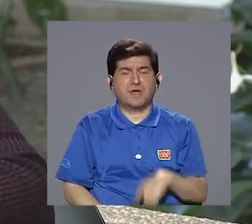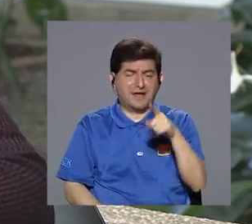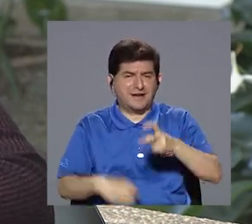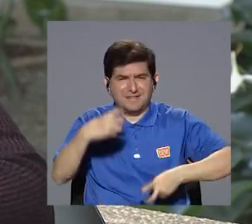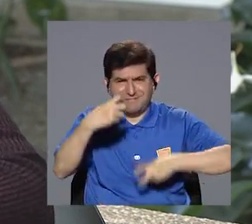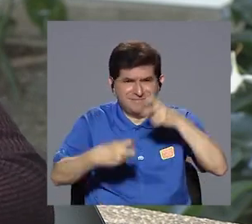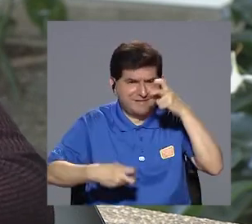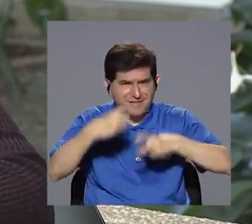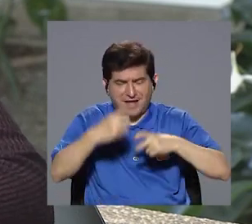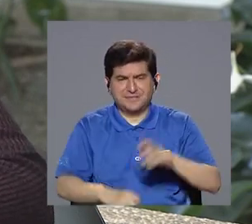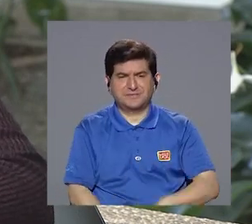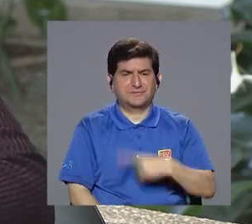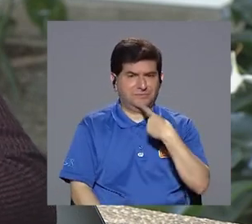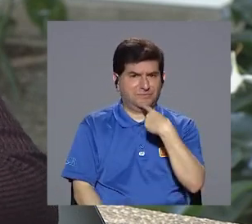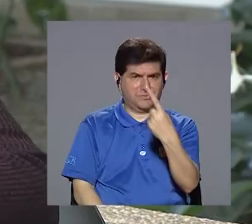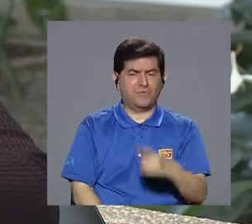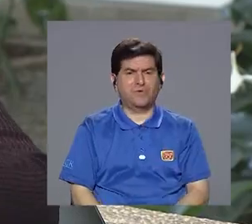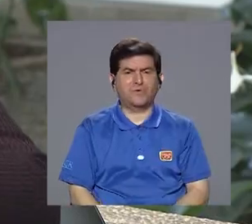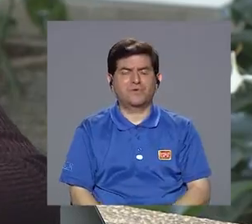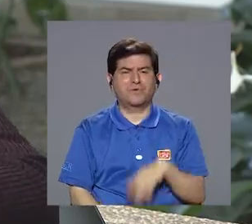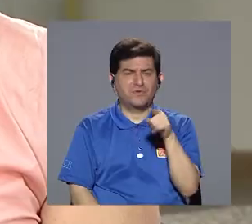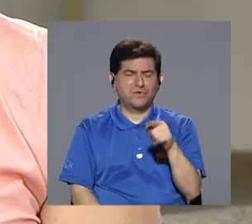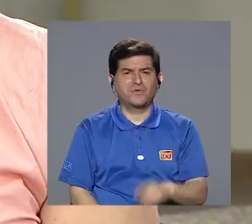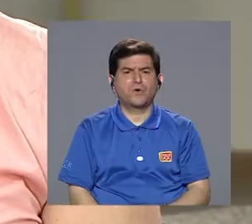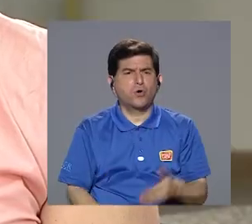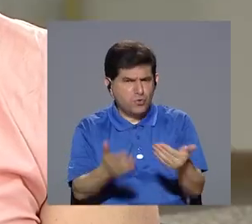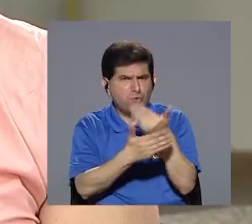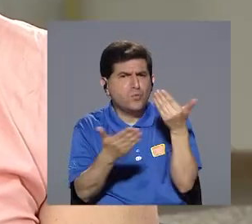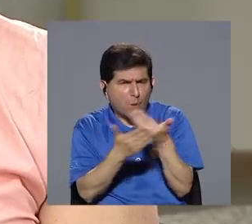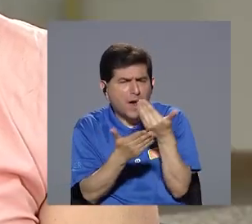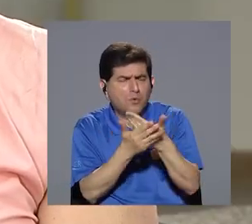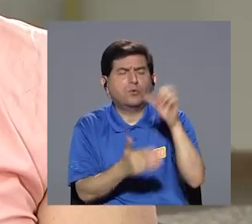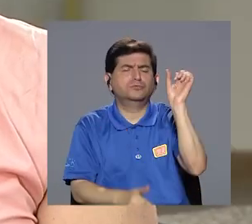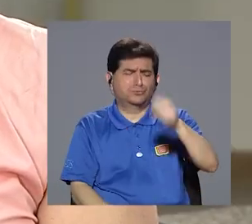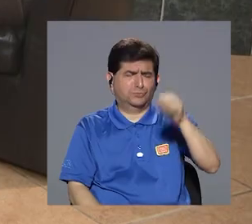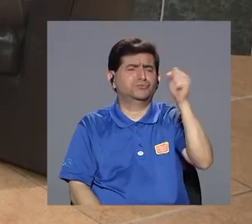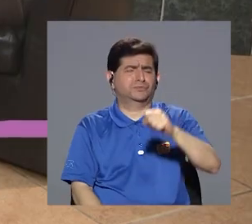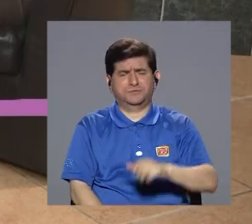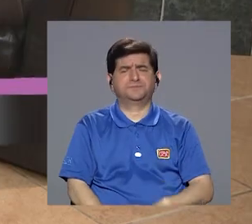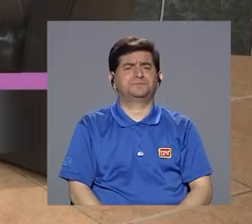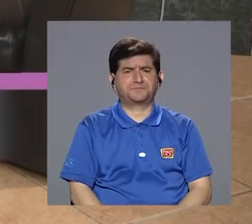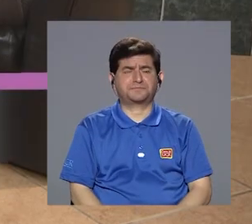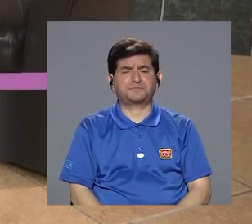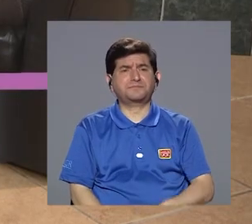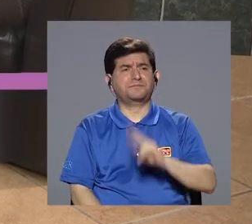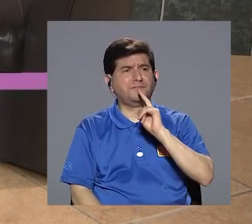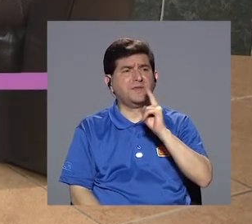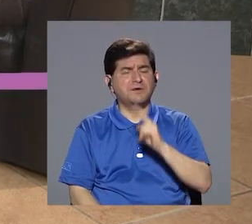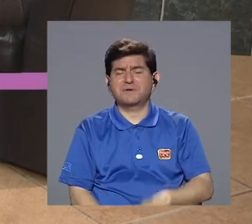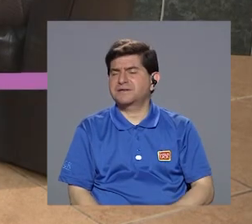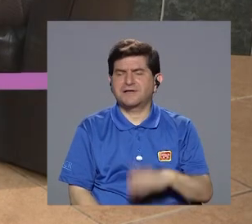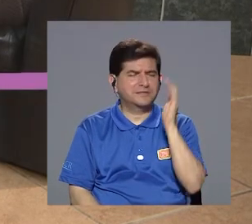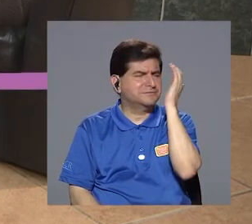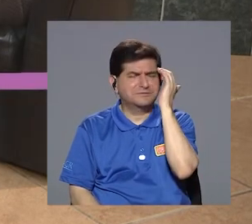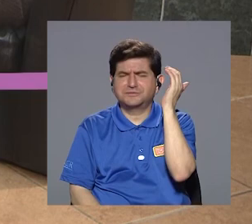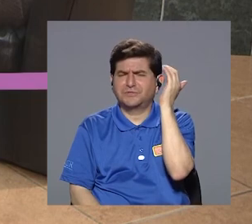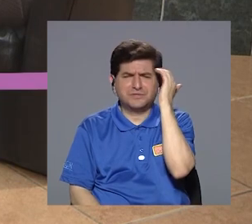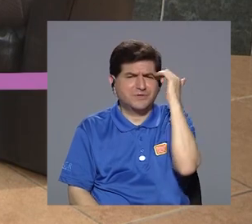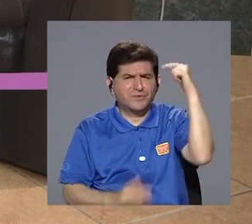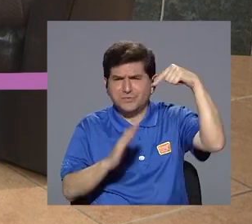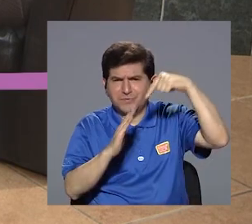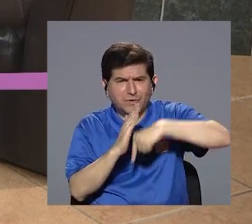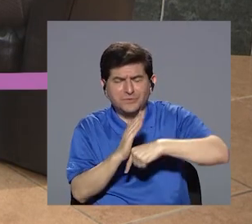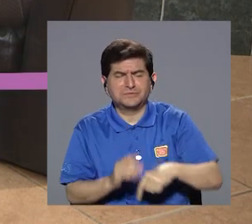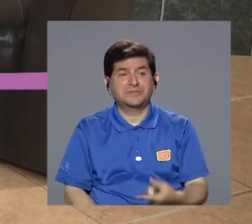trastorno, como te digo, de reciente. Relativamente nuevo. Es muy reciente y en realidad se desconoce